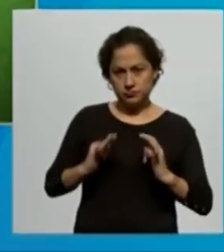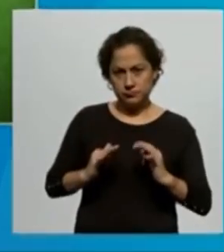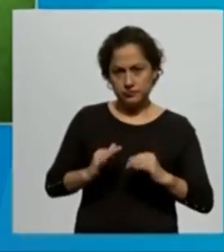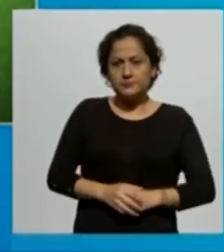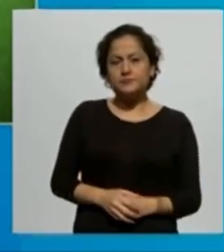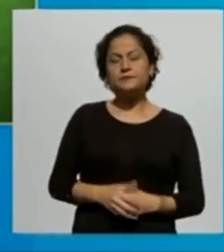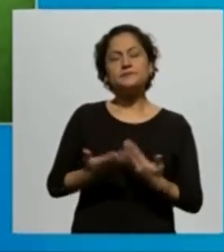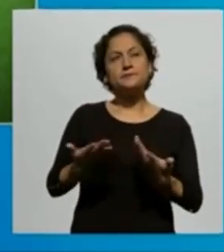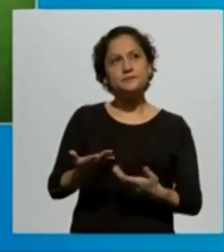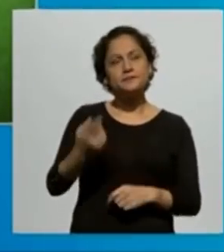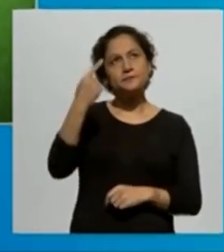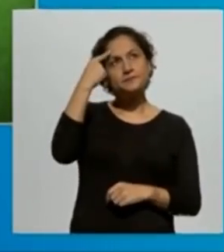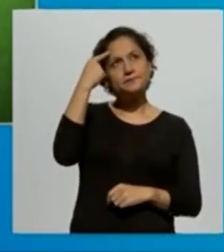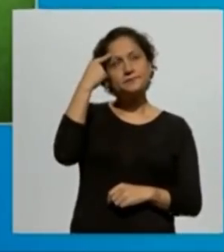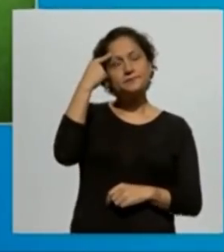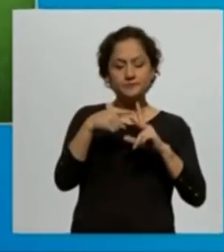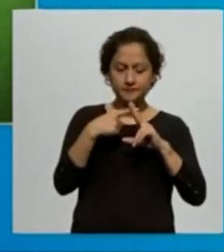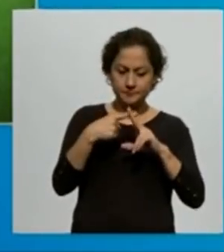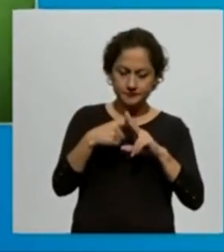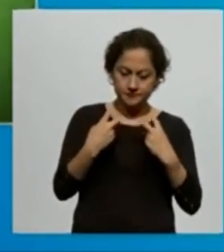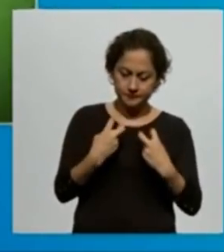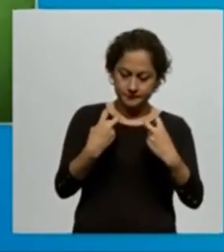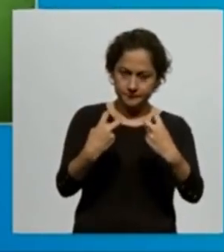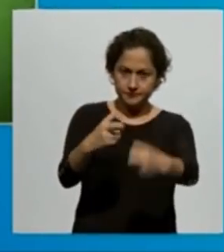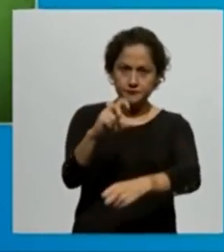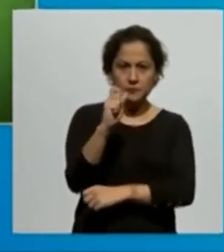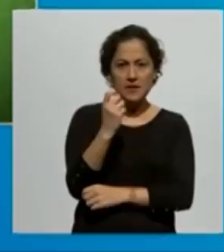Entonces tenemos 24 lugares.